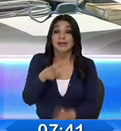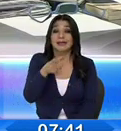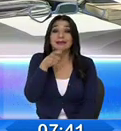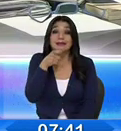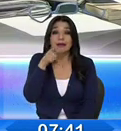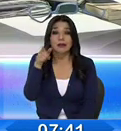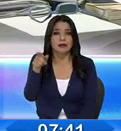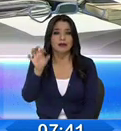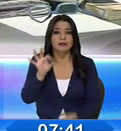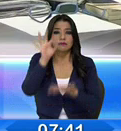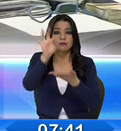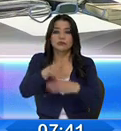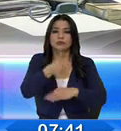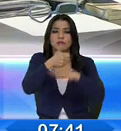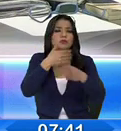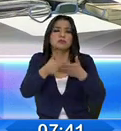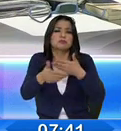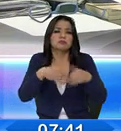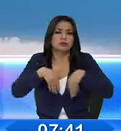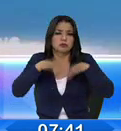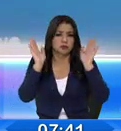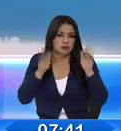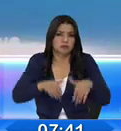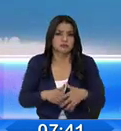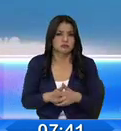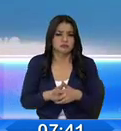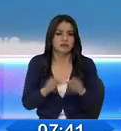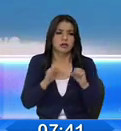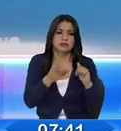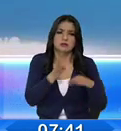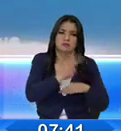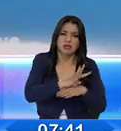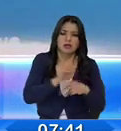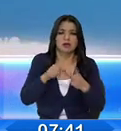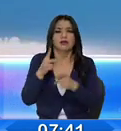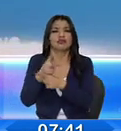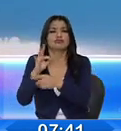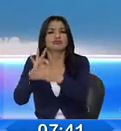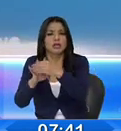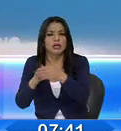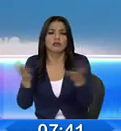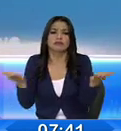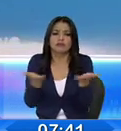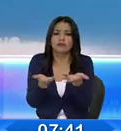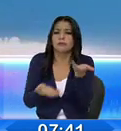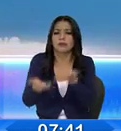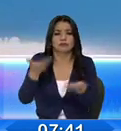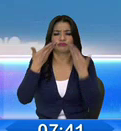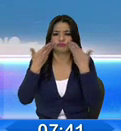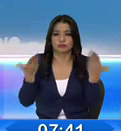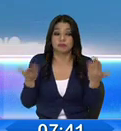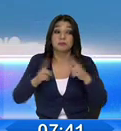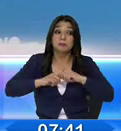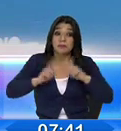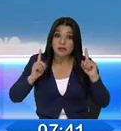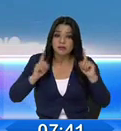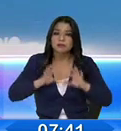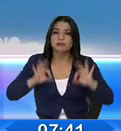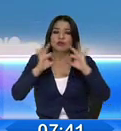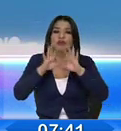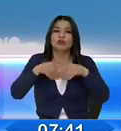final del día designe autoridades porque puede ser un aspecto la asamblea de consejo un aspecto compartido la idea es cómo